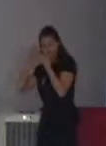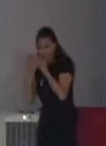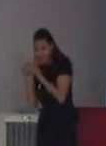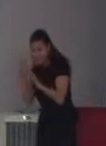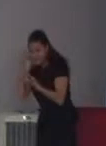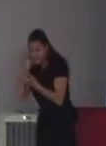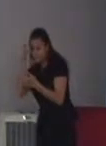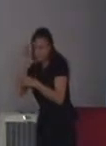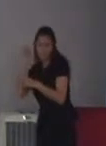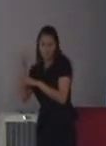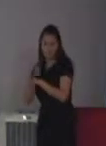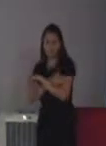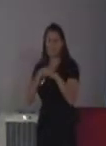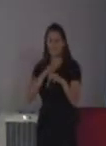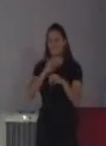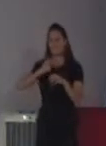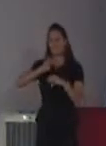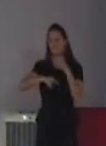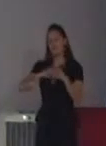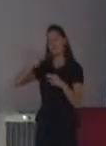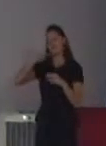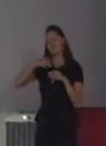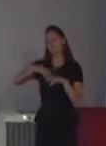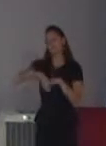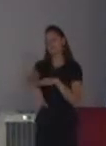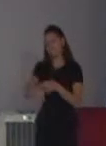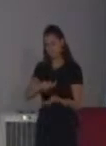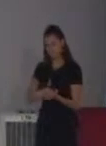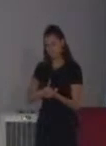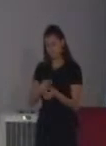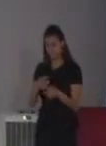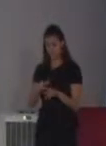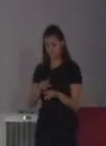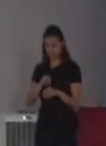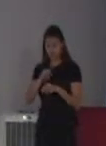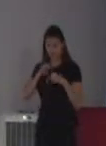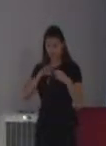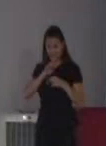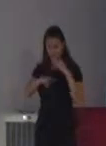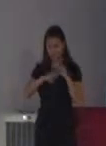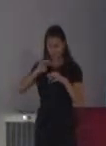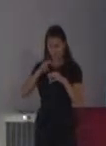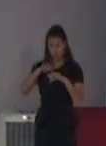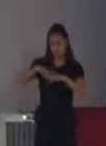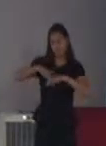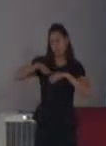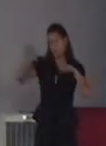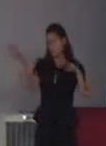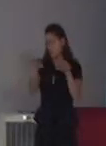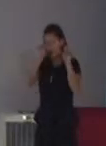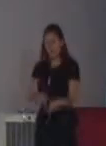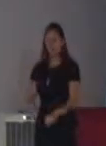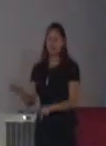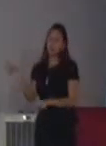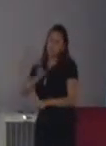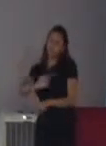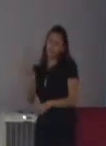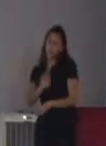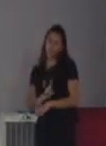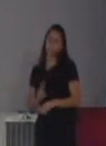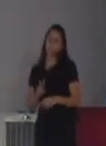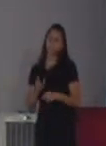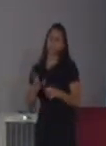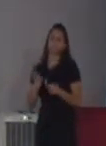Segunda Guerra Mundial. Pero no todo, digamos, fue tan malo después de la Segunda Guerra Mundial. ¿Sí? Hay, digamos, que esa idea de la discapacidad